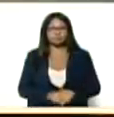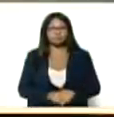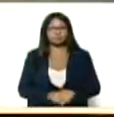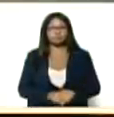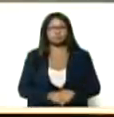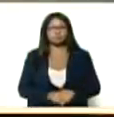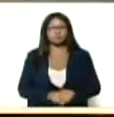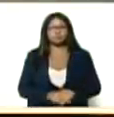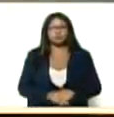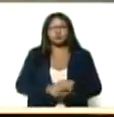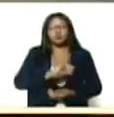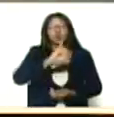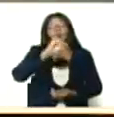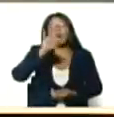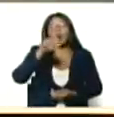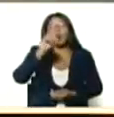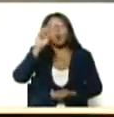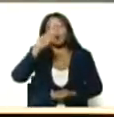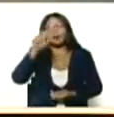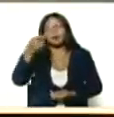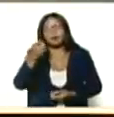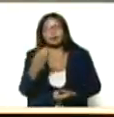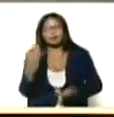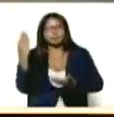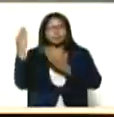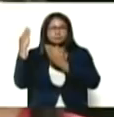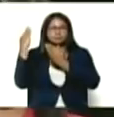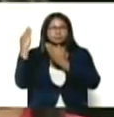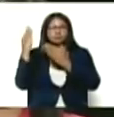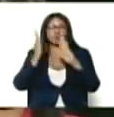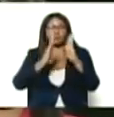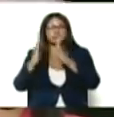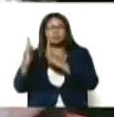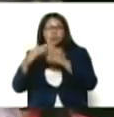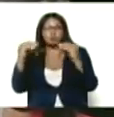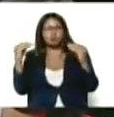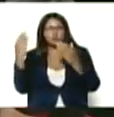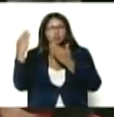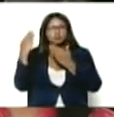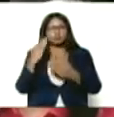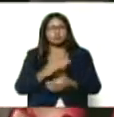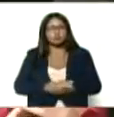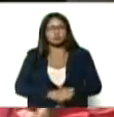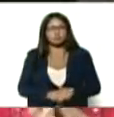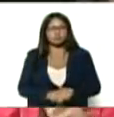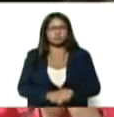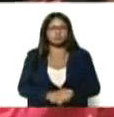Jorge Pérez, comisionado de organización, el organizador.